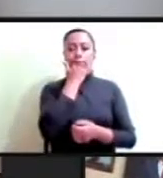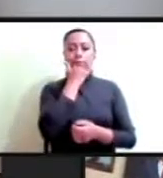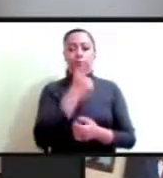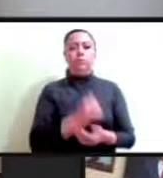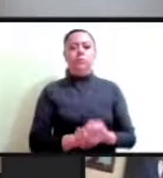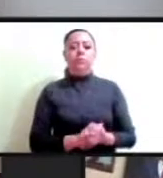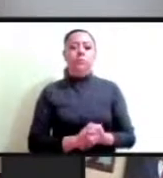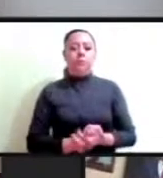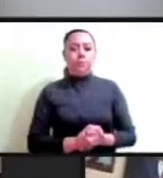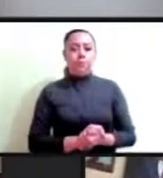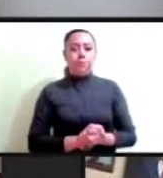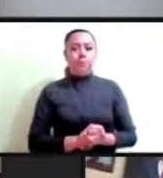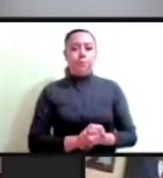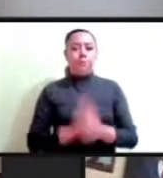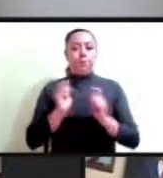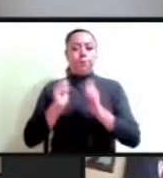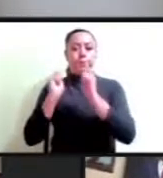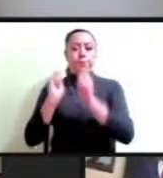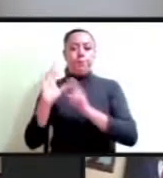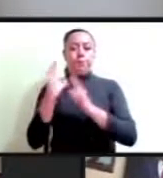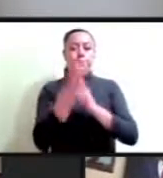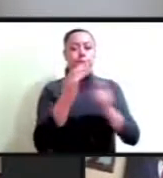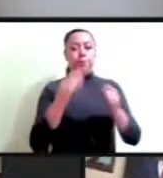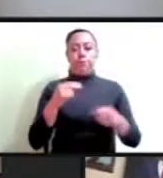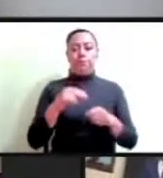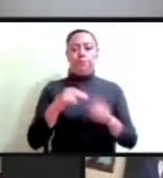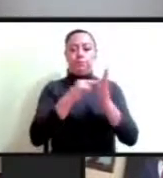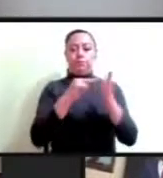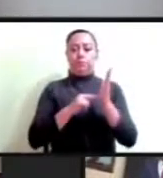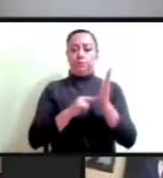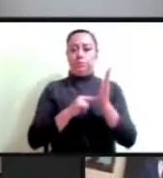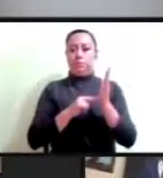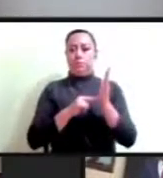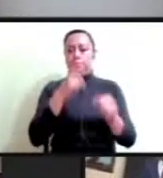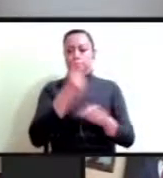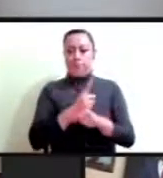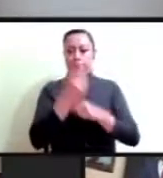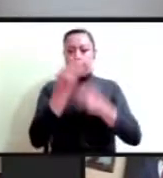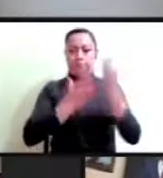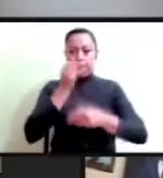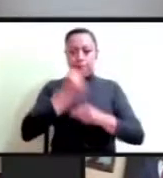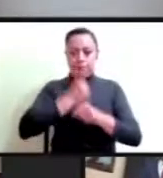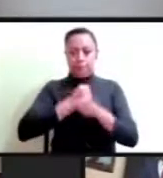Se turnará a la Comisión de Normatividad, Estudios y Prácticas Parlamentarias.